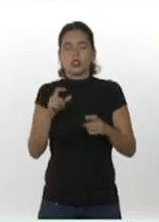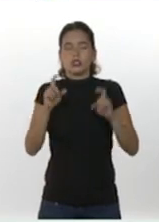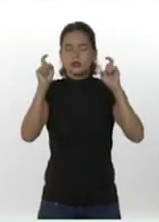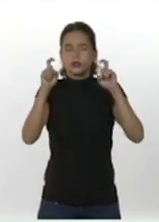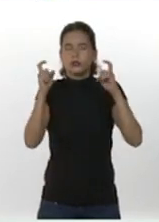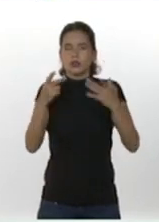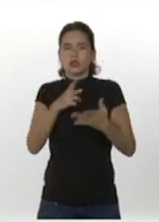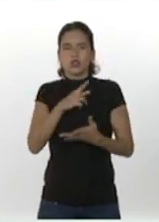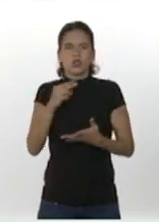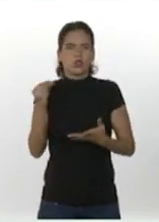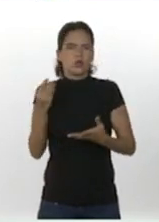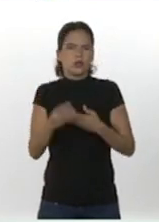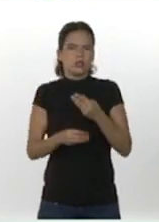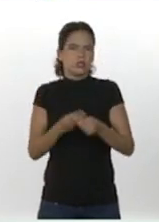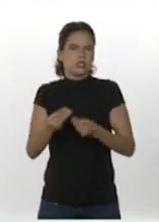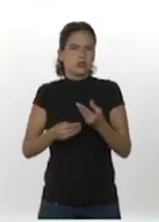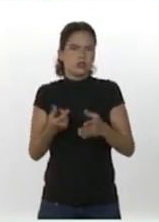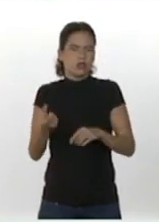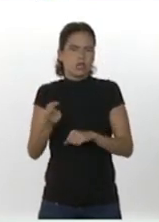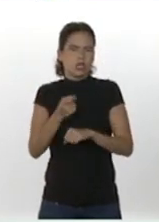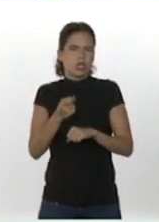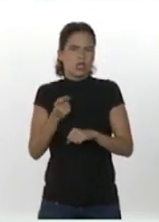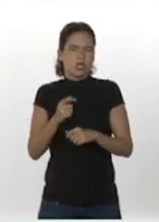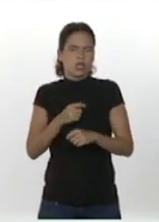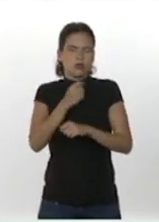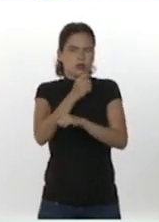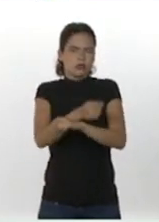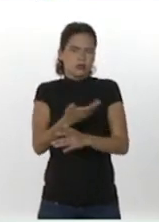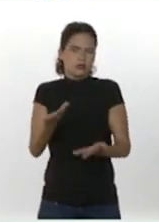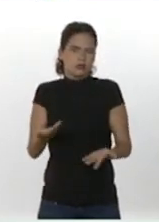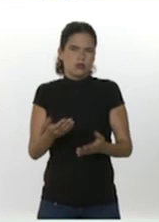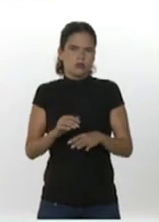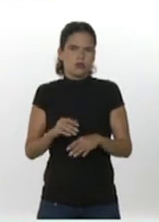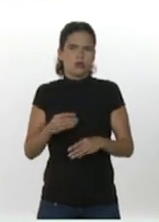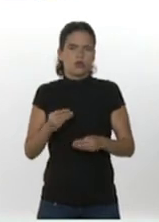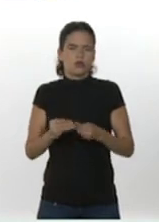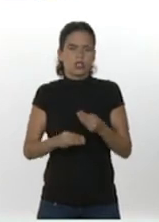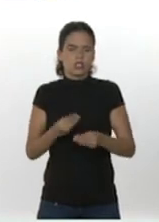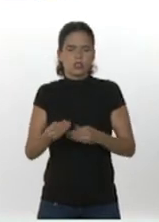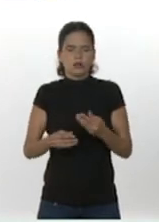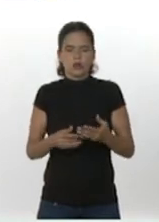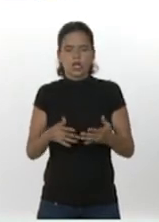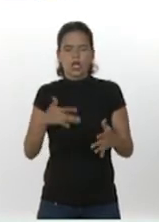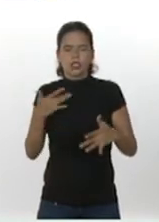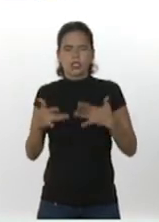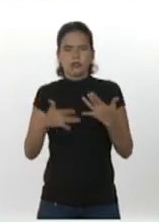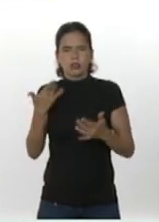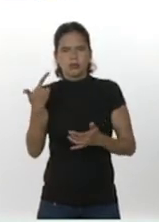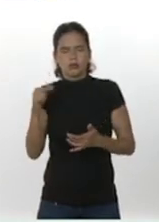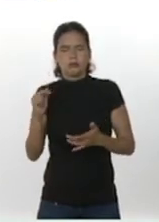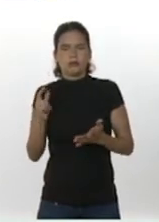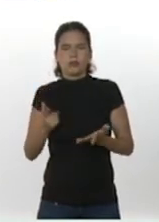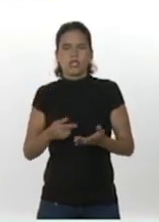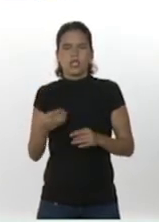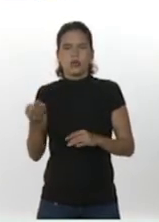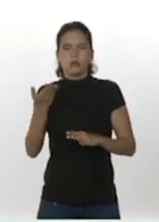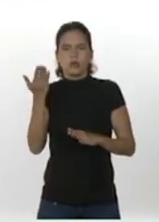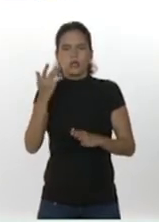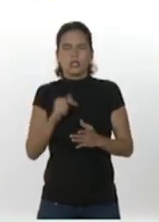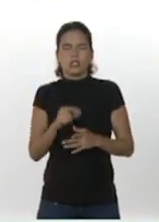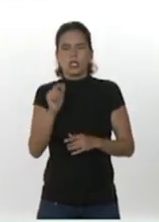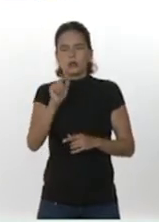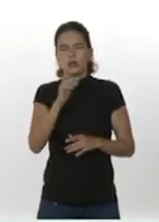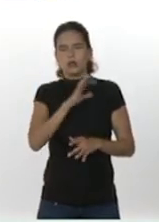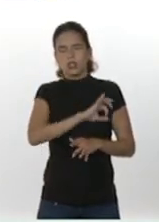no es conducente a ningún grado. Y en consecuencia lo que hacemos son actos de egreso, por supuesto que es válido y es significativo desde el punto de